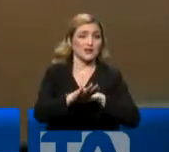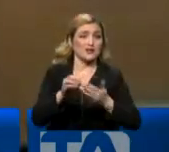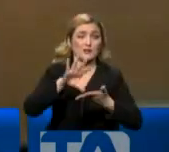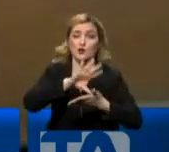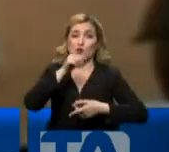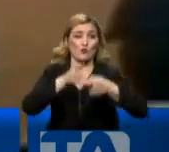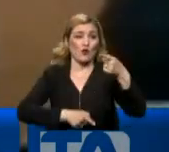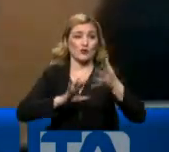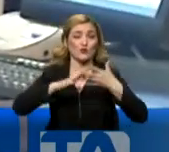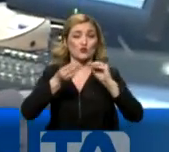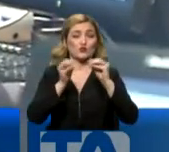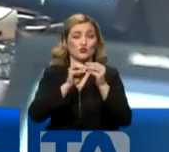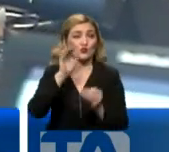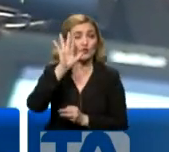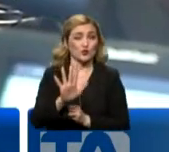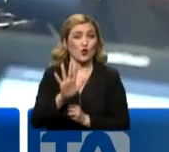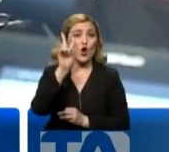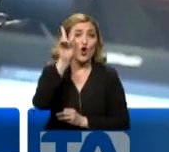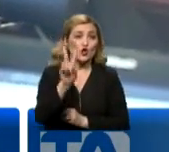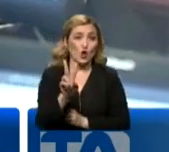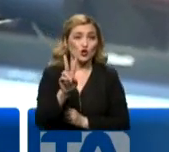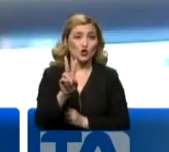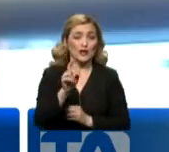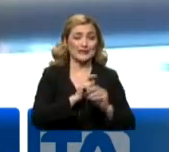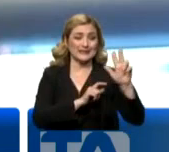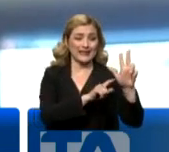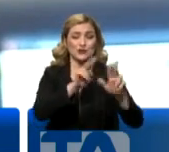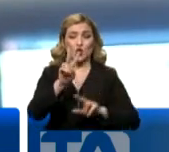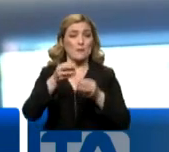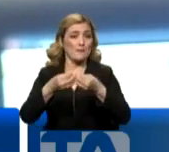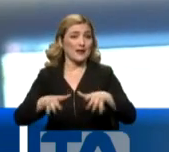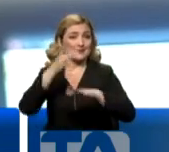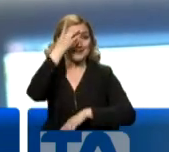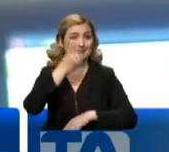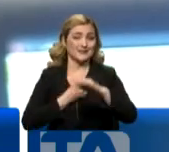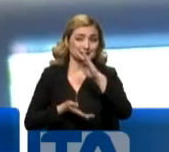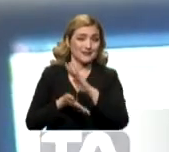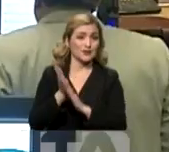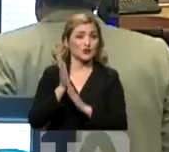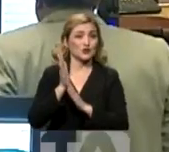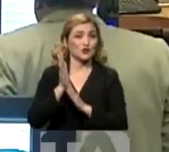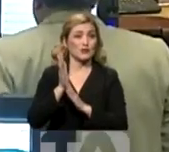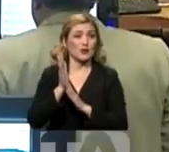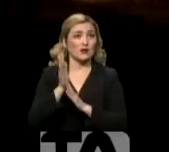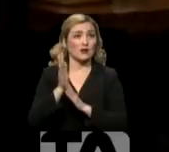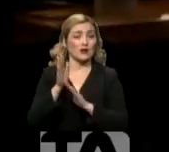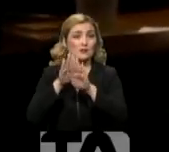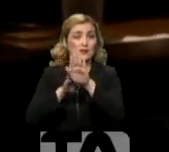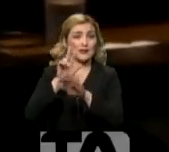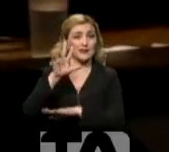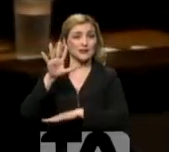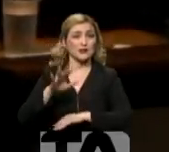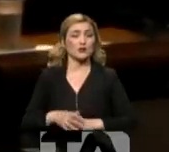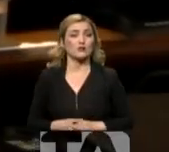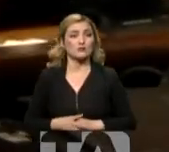parlamentaria y la Revolución Ciudadana perdió 2 de 3 legisladores, pues ellos decidieron irse a las filas morenistas. En Quito,